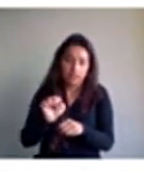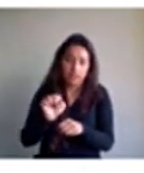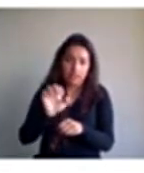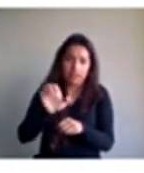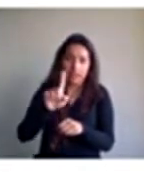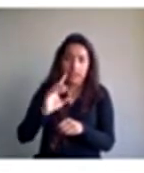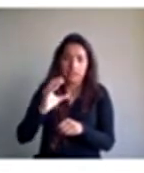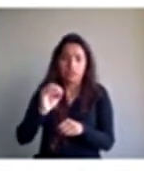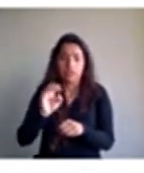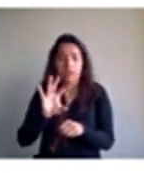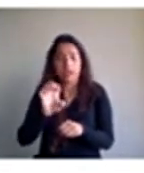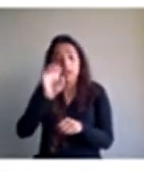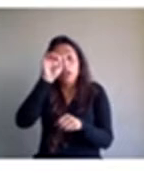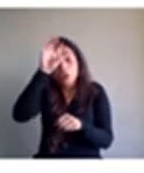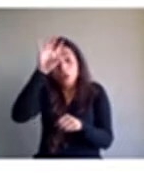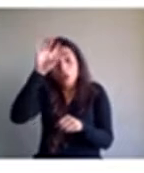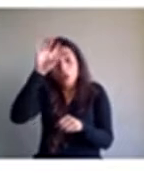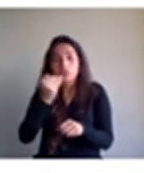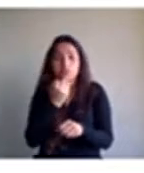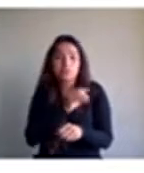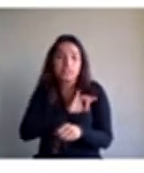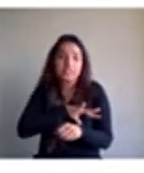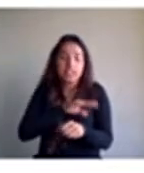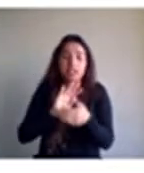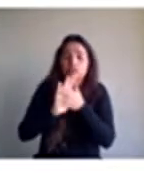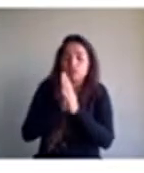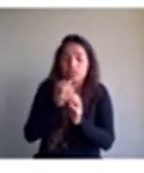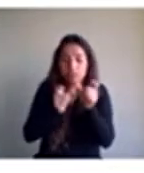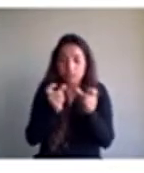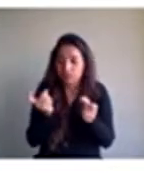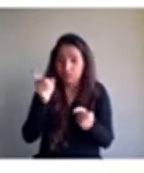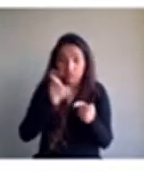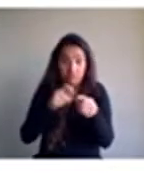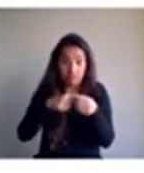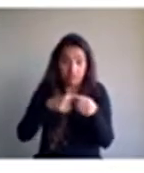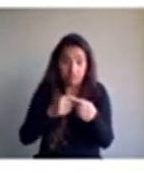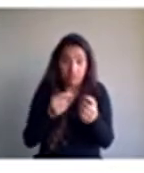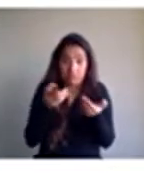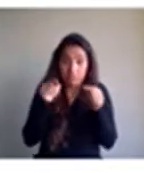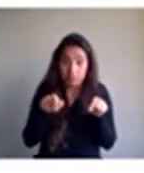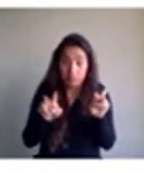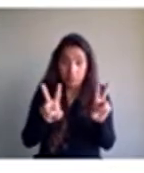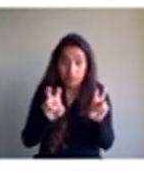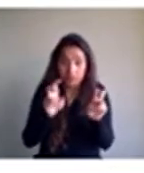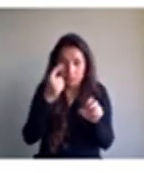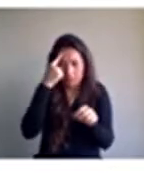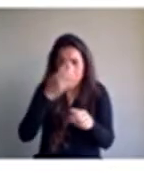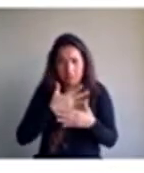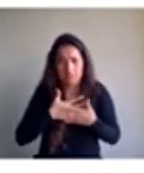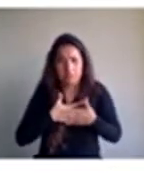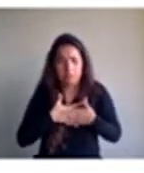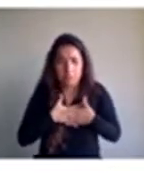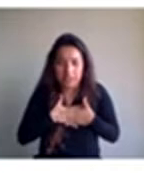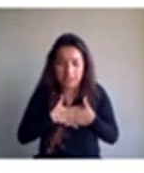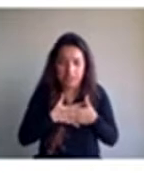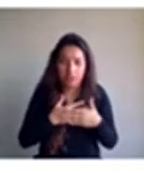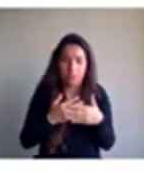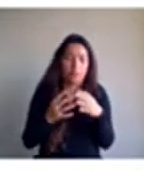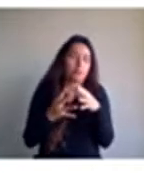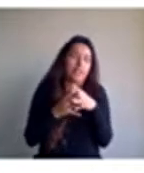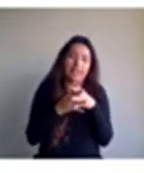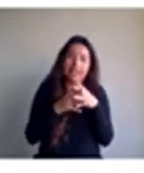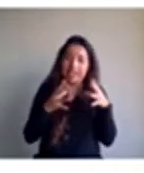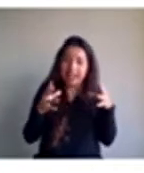conectadas por esto que les digo para mí ha sido de ninguna de mis grandes causas como procurador general de la nación en colombia